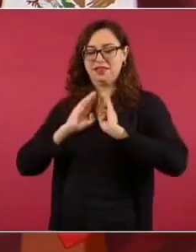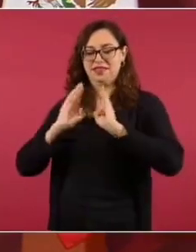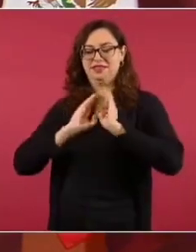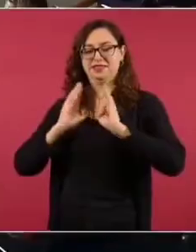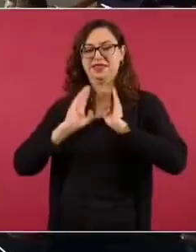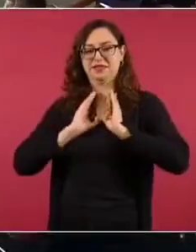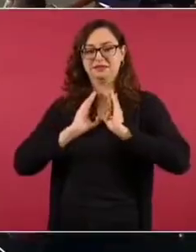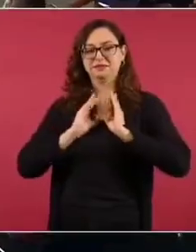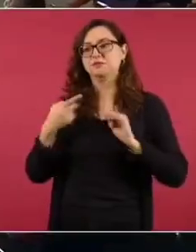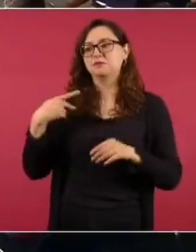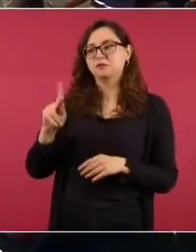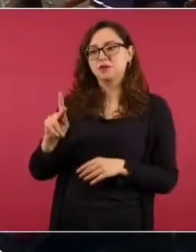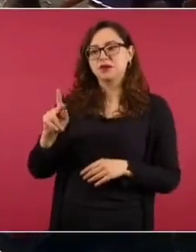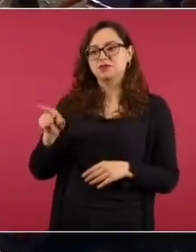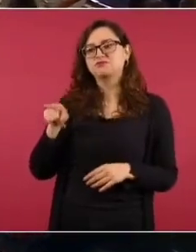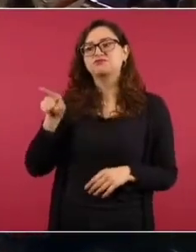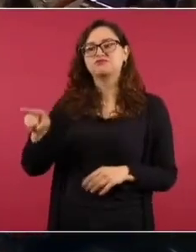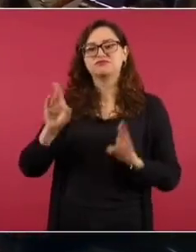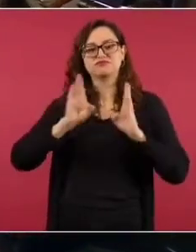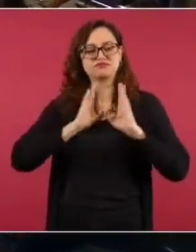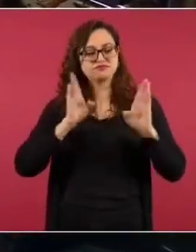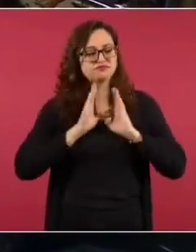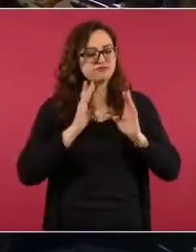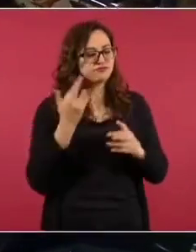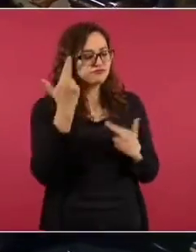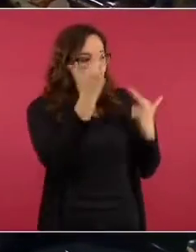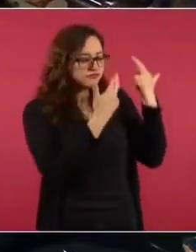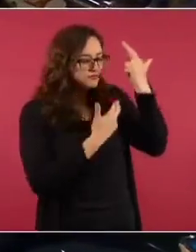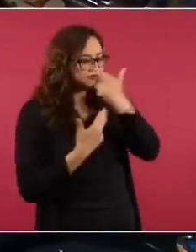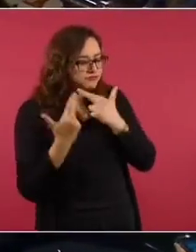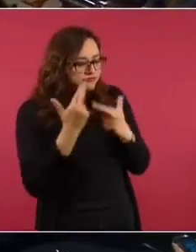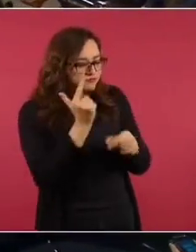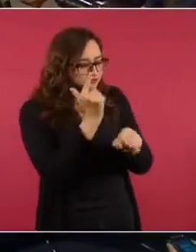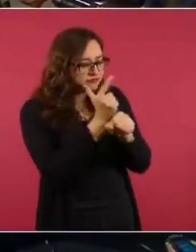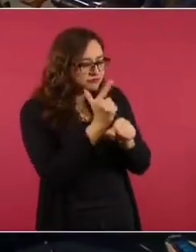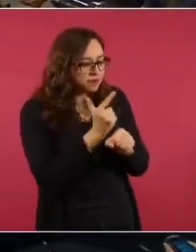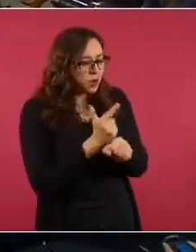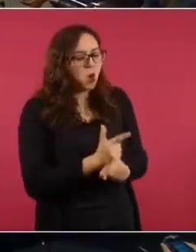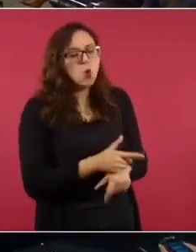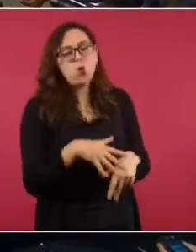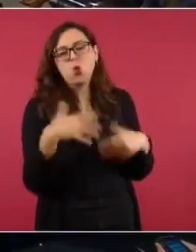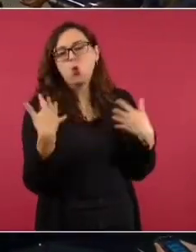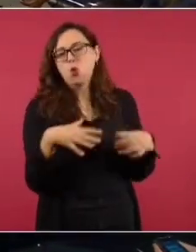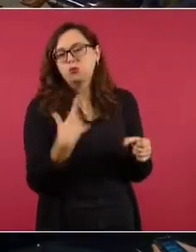y lo cepillaron porque,